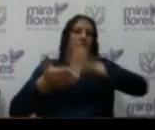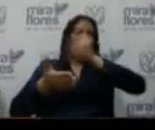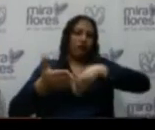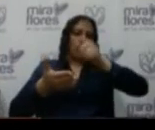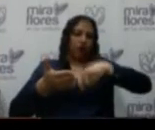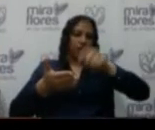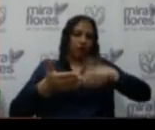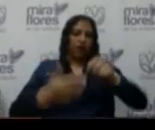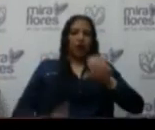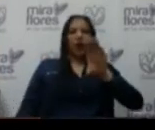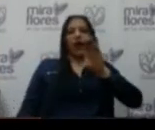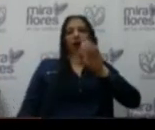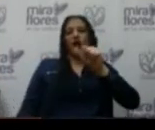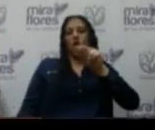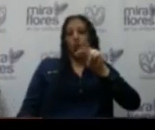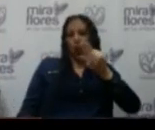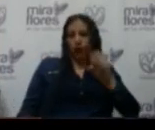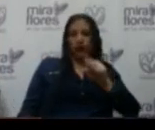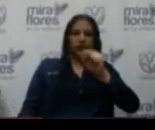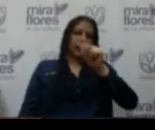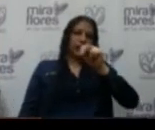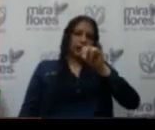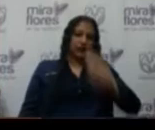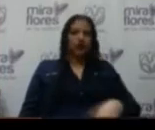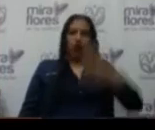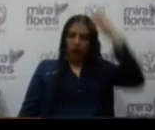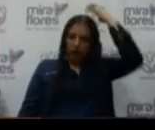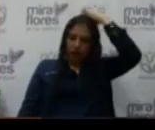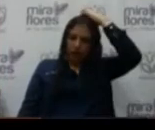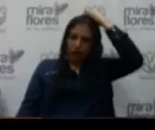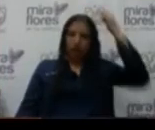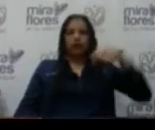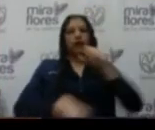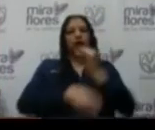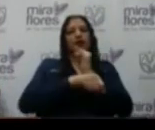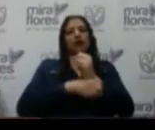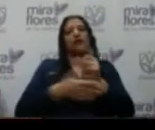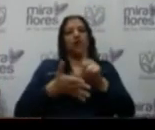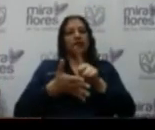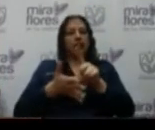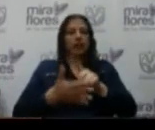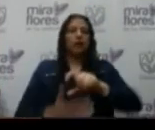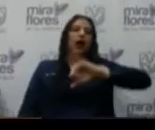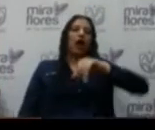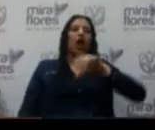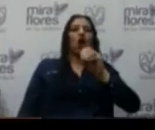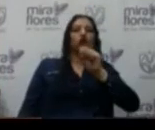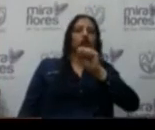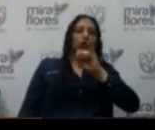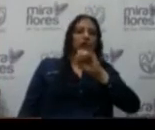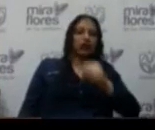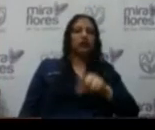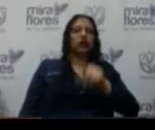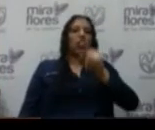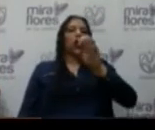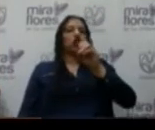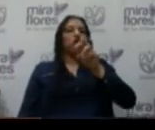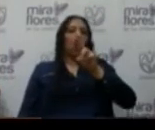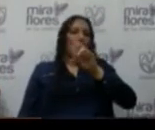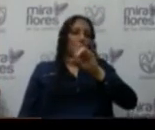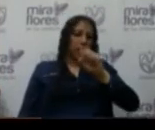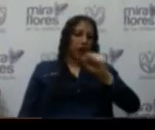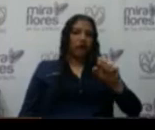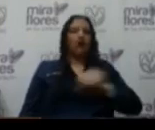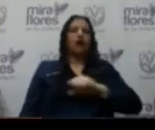conde de San Isidro, Bartolomé arzobispo de Lima, José Ignacio Palacios, Toribio Rodríguez, Xavier de